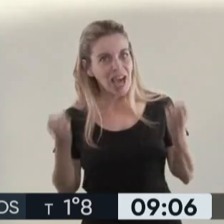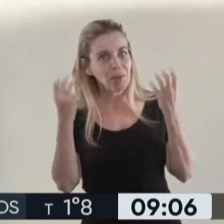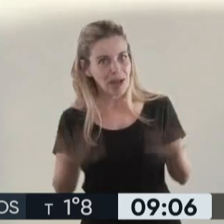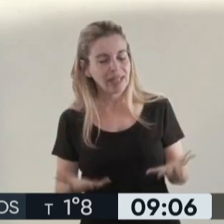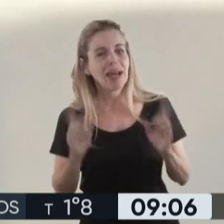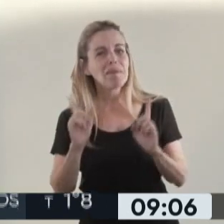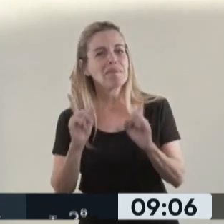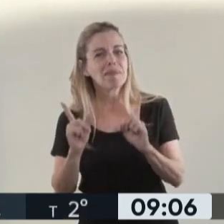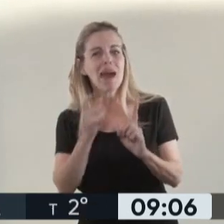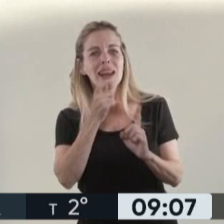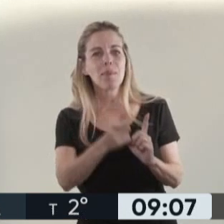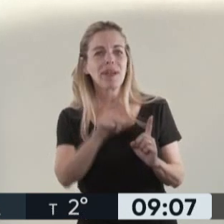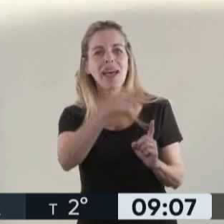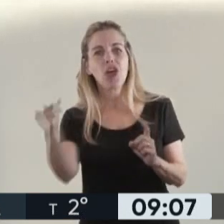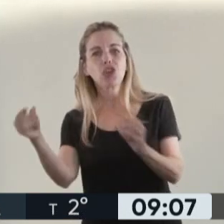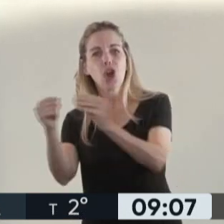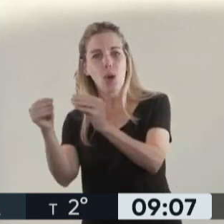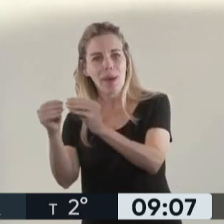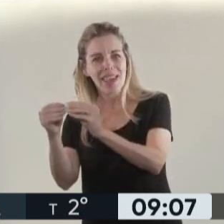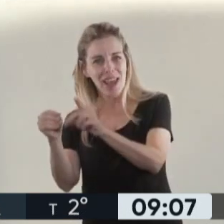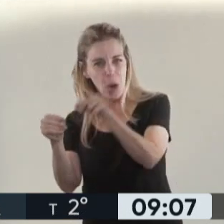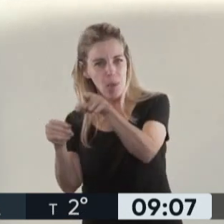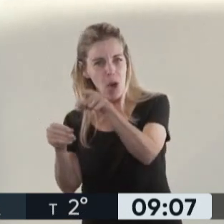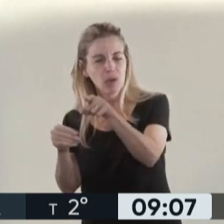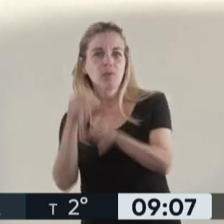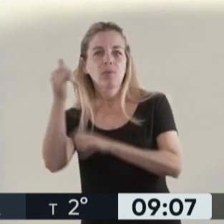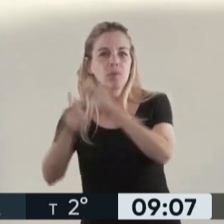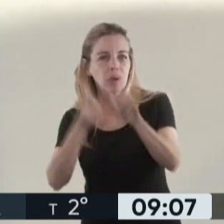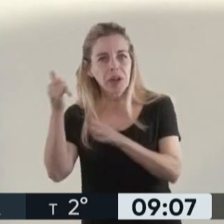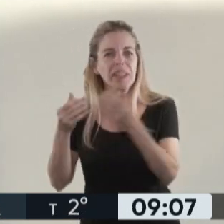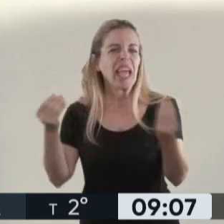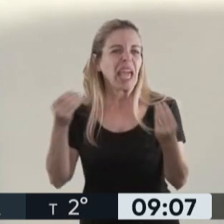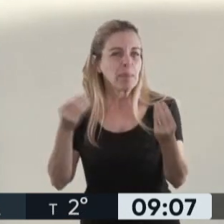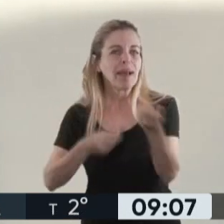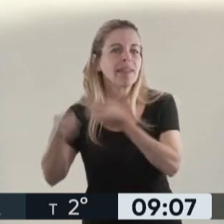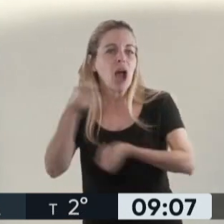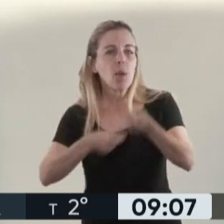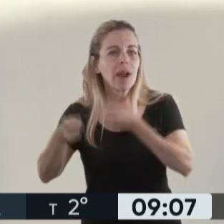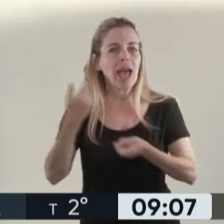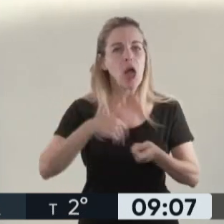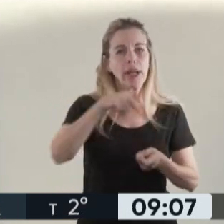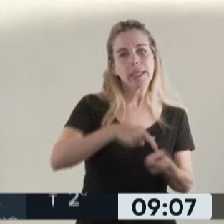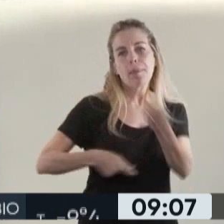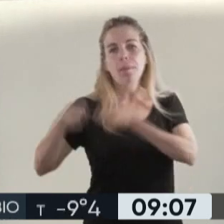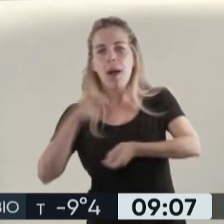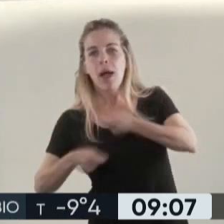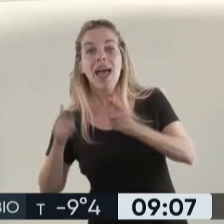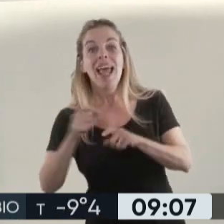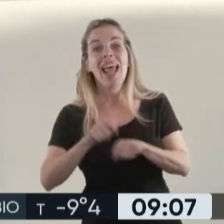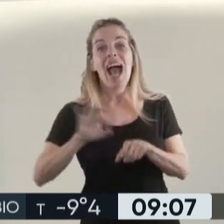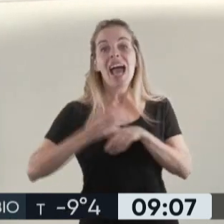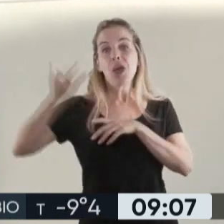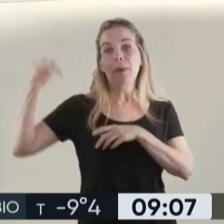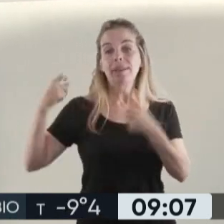Contestando una pregunta de un compañero hace un ratito, hablaste y describiste el mercado argentino como oligopólico. El año pasado, una de las empresas más